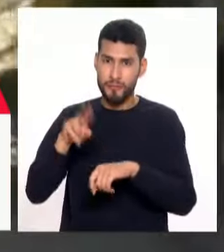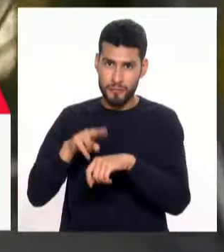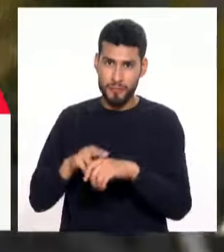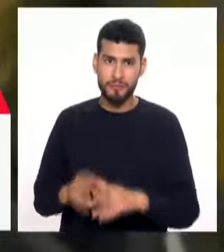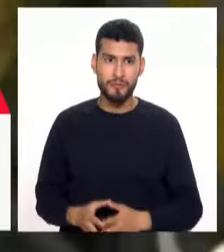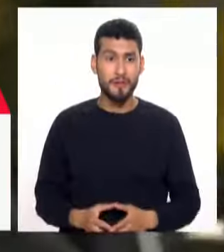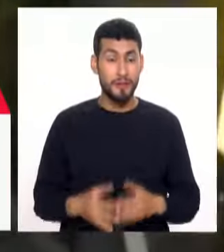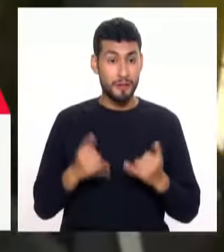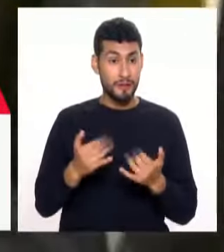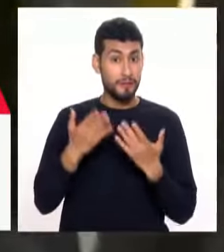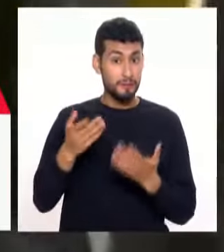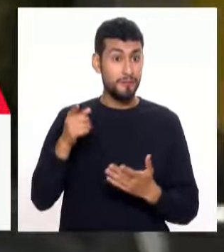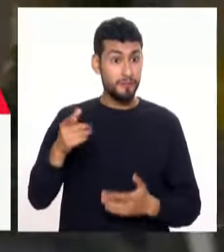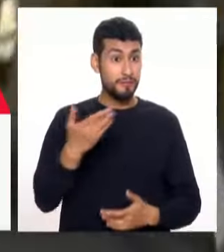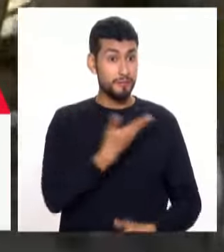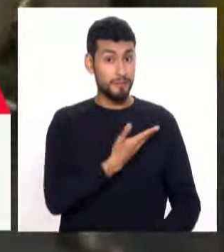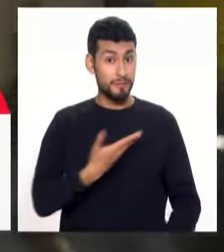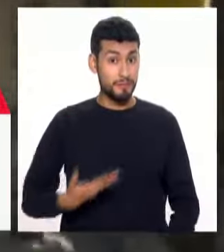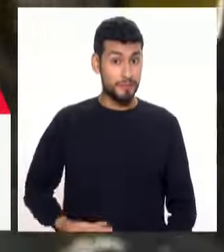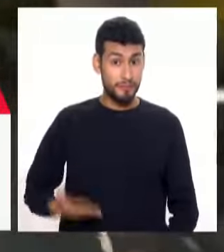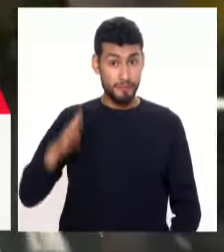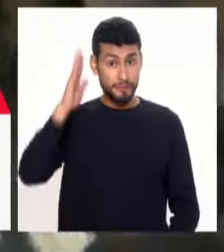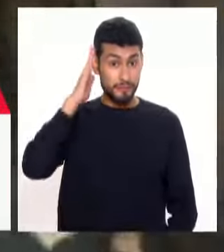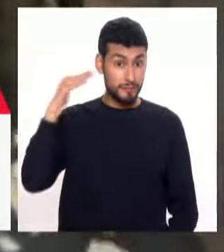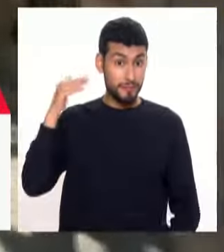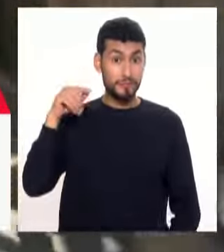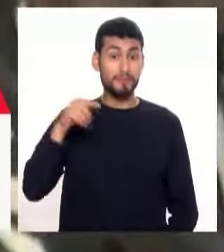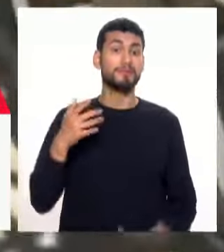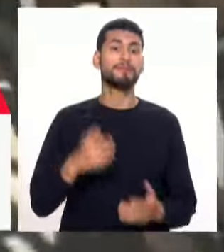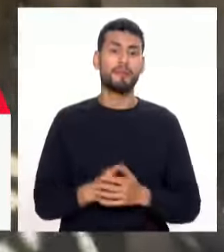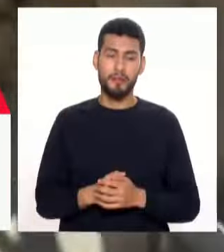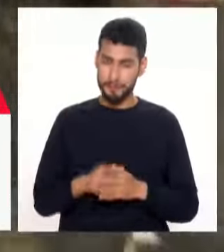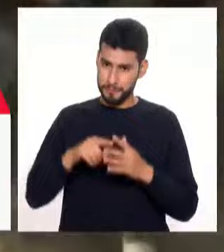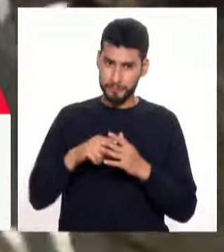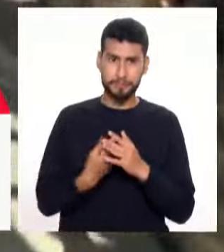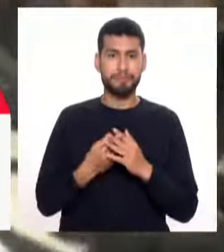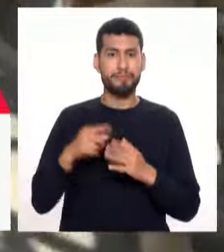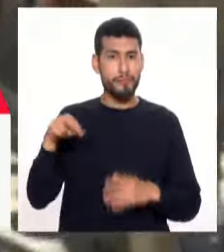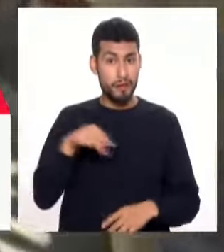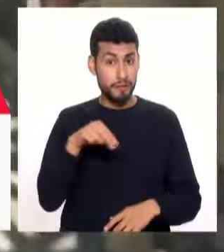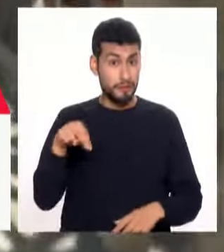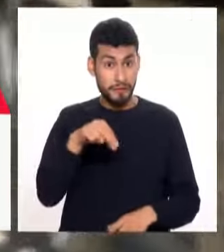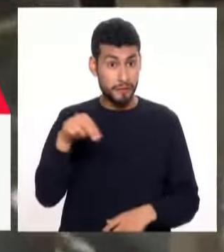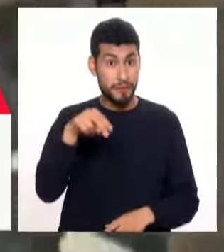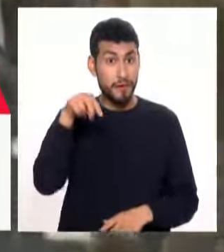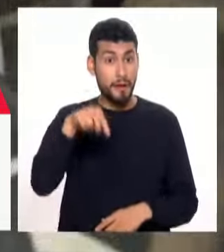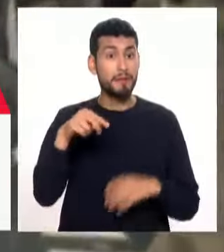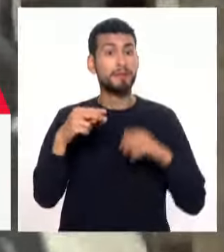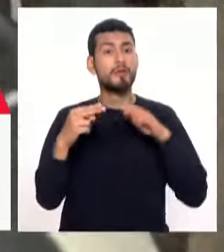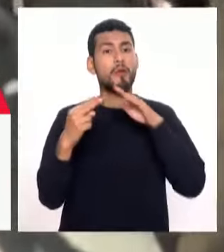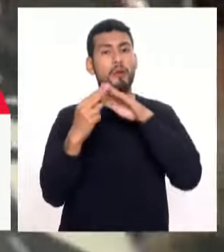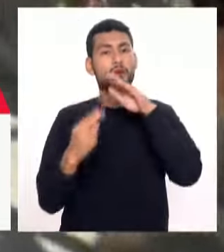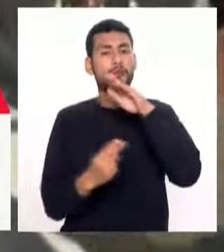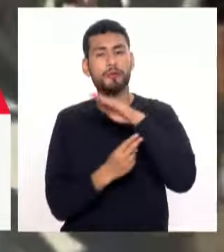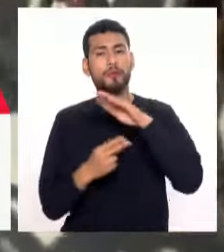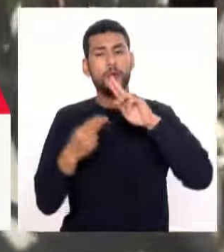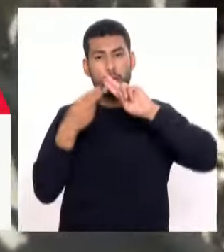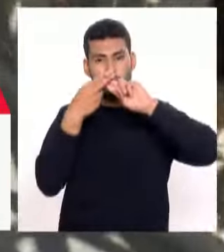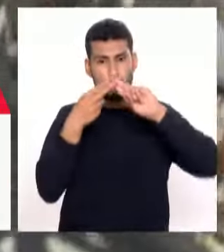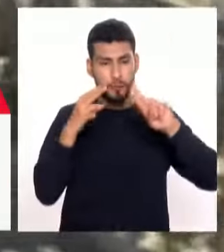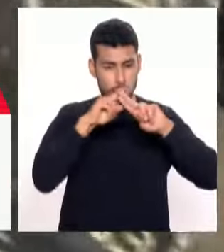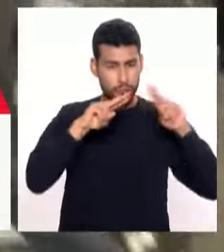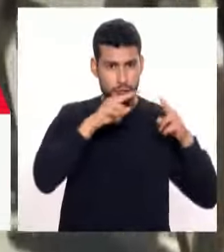la presidenta Dina Boluarte inicia el recorrido de este puente